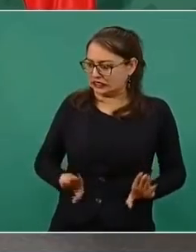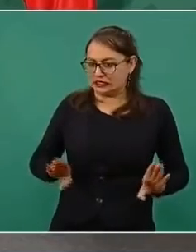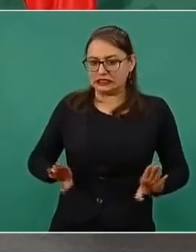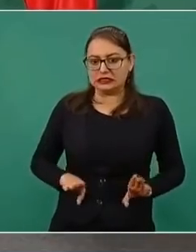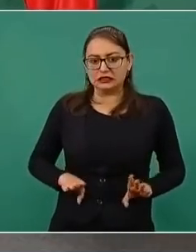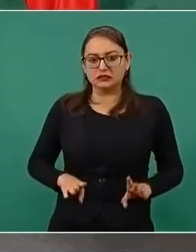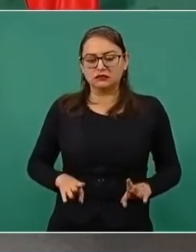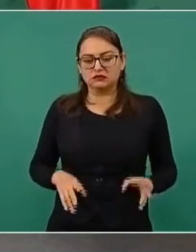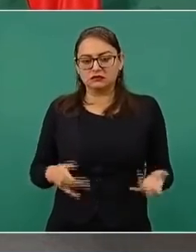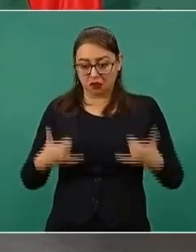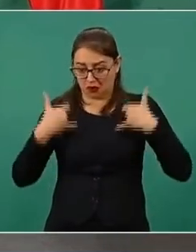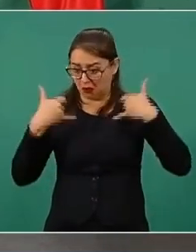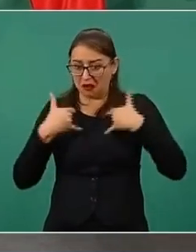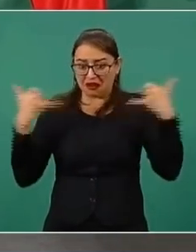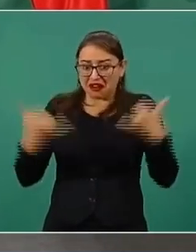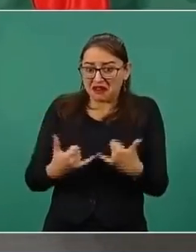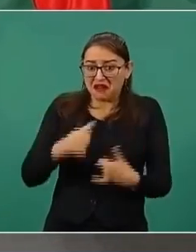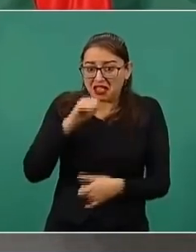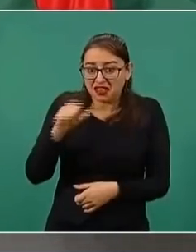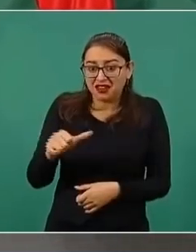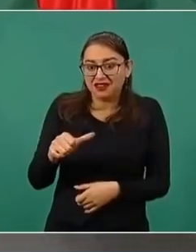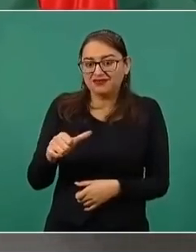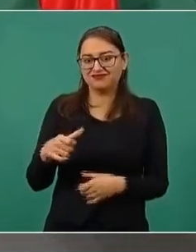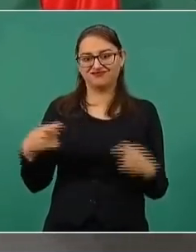hasta biológica,